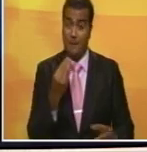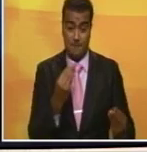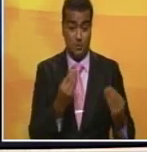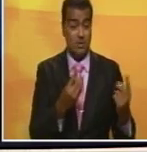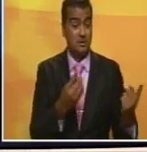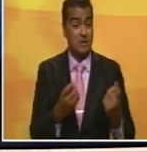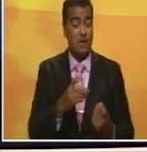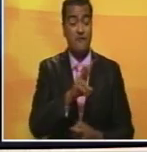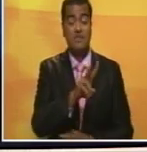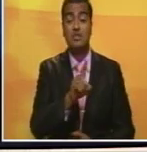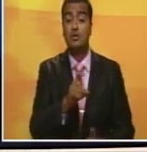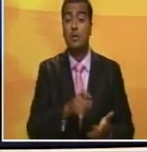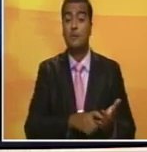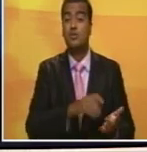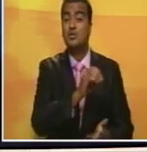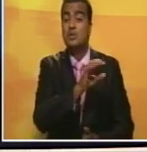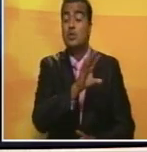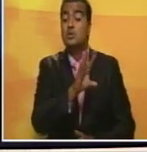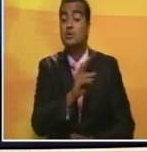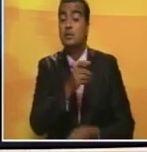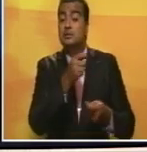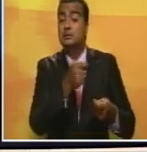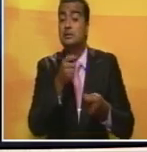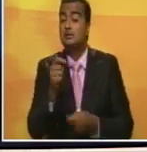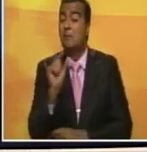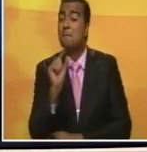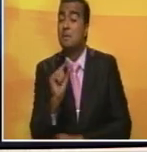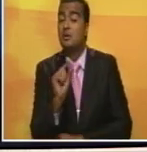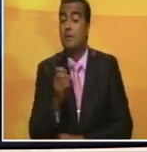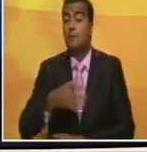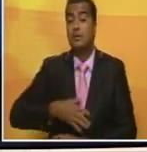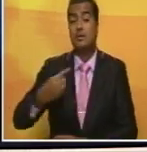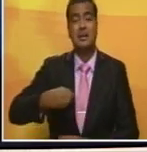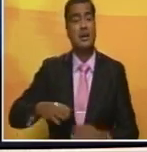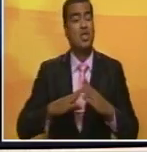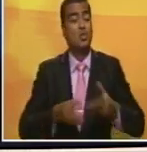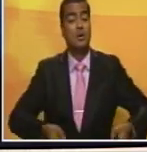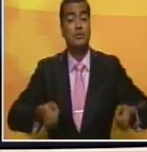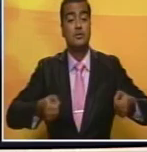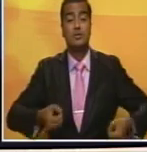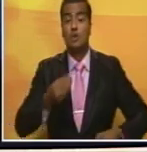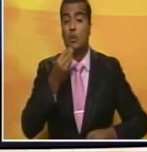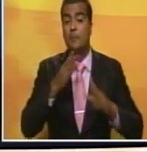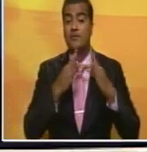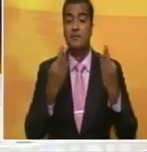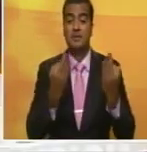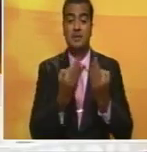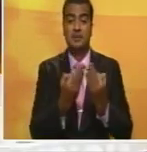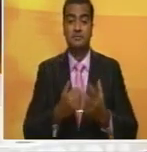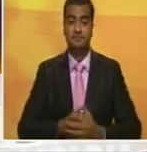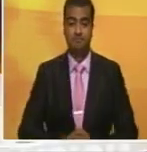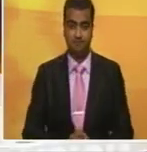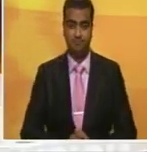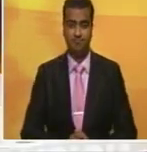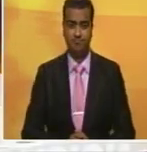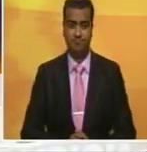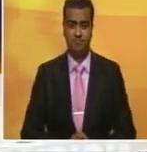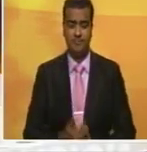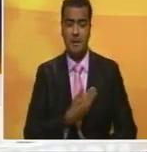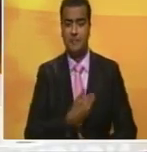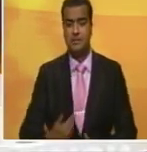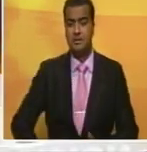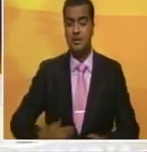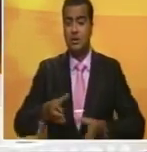necesarios 21,06 salarios mínimos para adquirir toda la canasta básica familiar. Y el presidente del